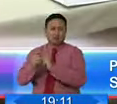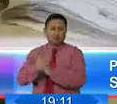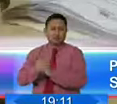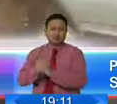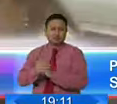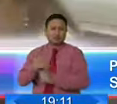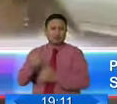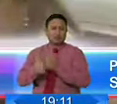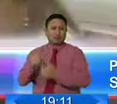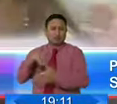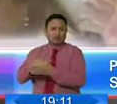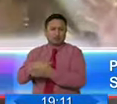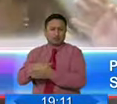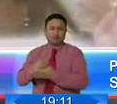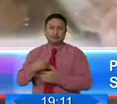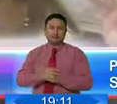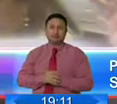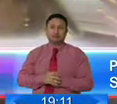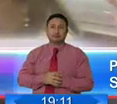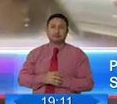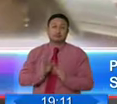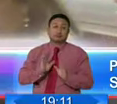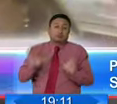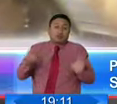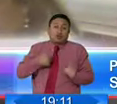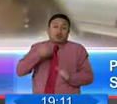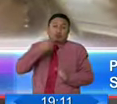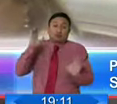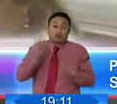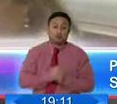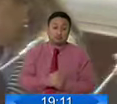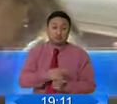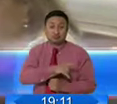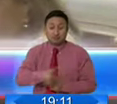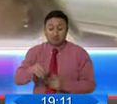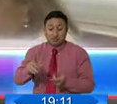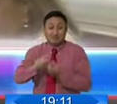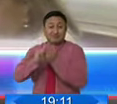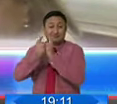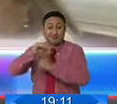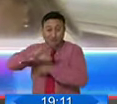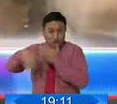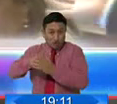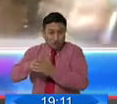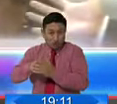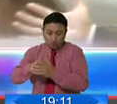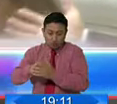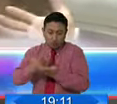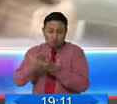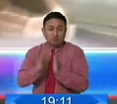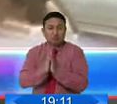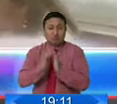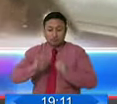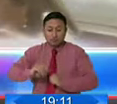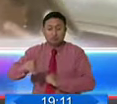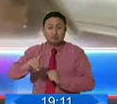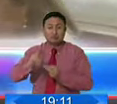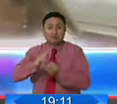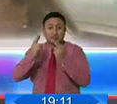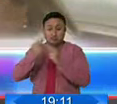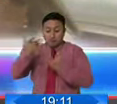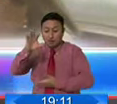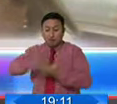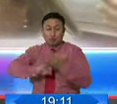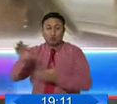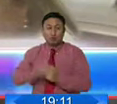desbloquearla. Yo quiero decir simplemente, si no se quiere hacer la reestructura total, por Dios aprobemos esta reestructura,